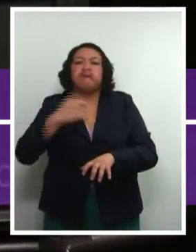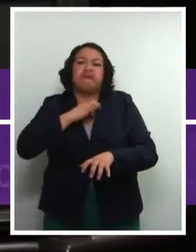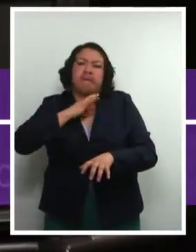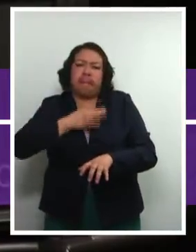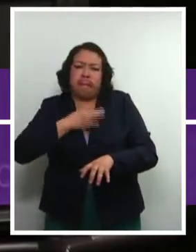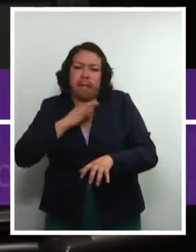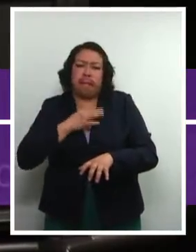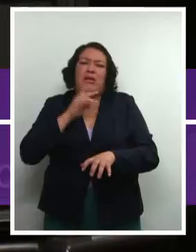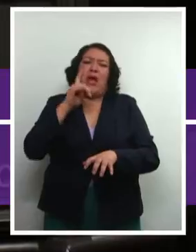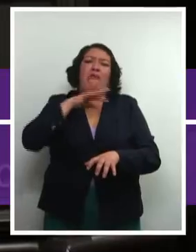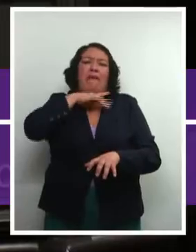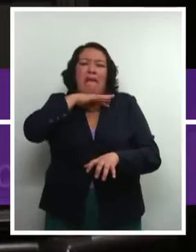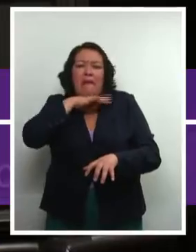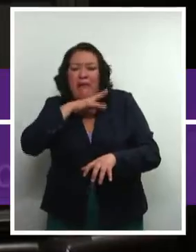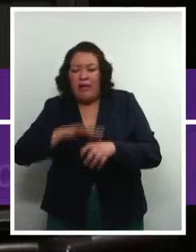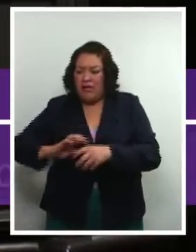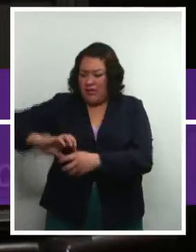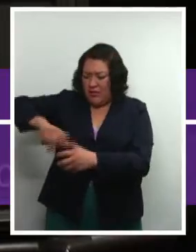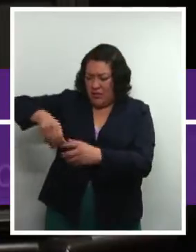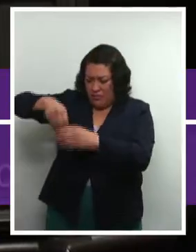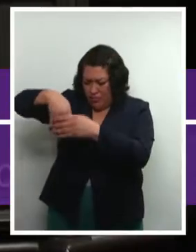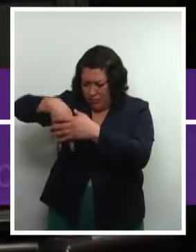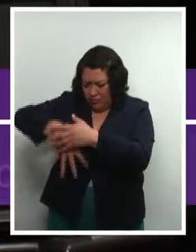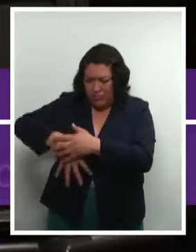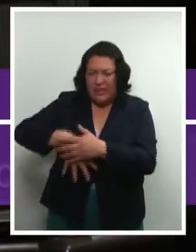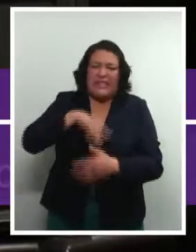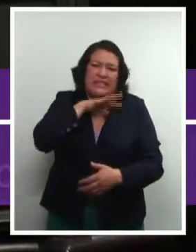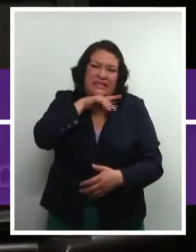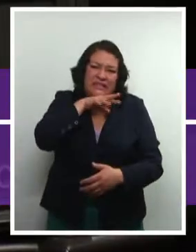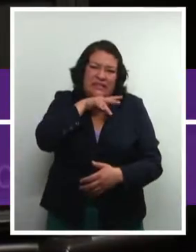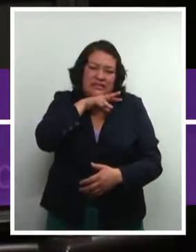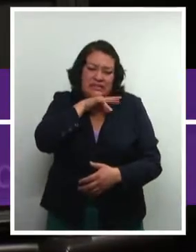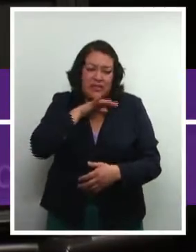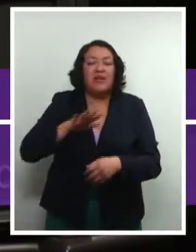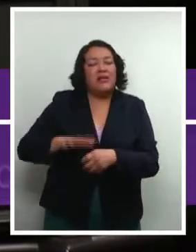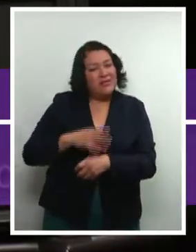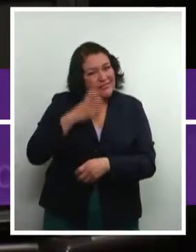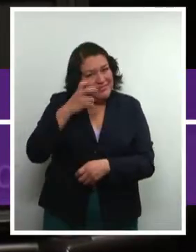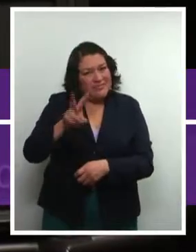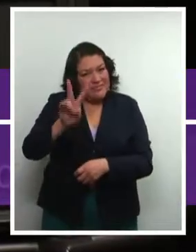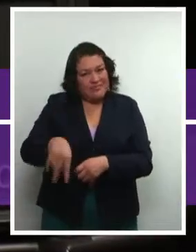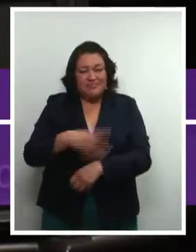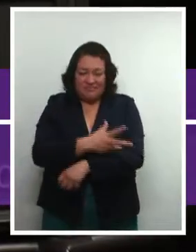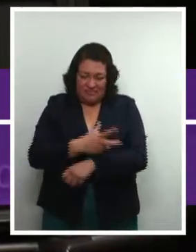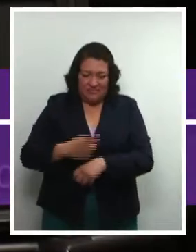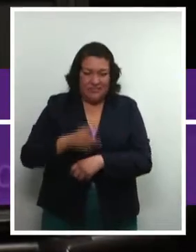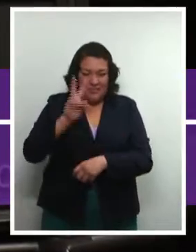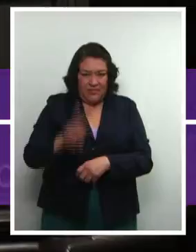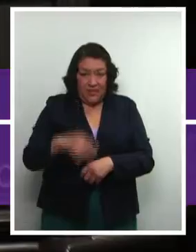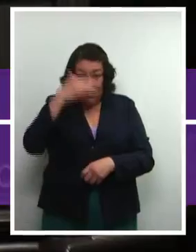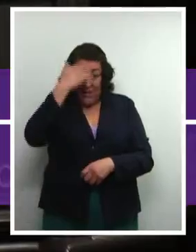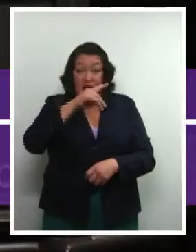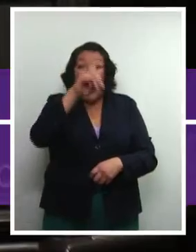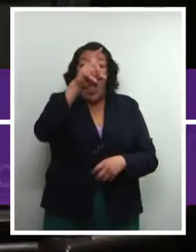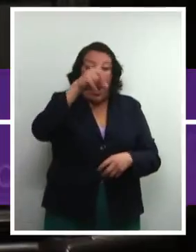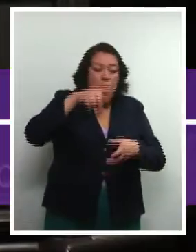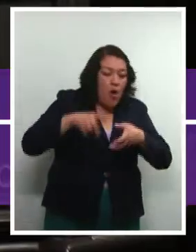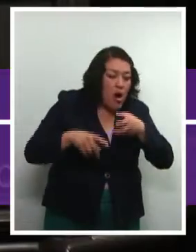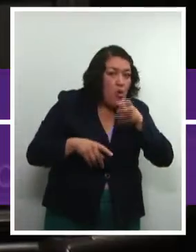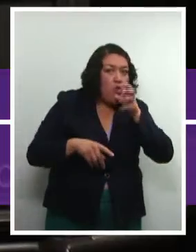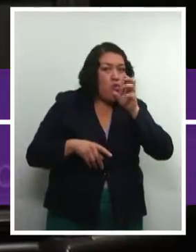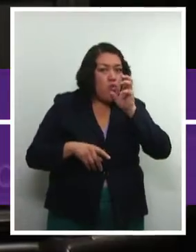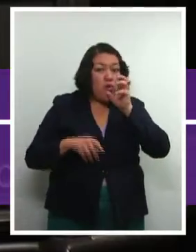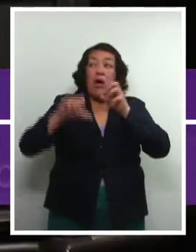en las viviendas. Es cierto y claro que hay diferencias significativas entre la situación del agua potable en